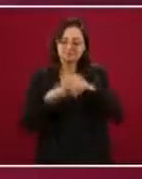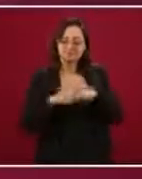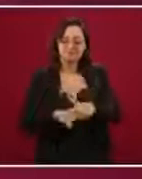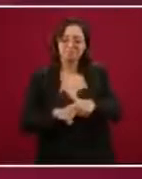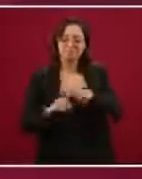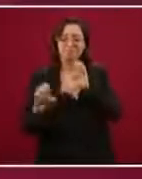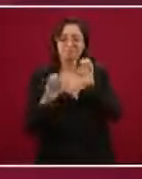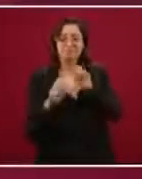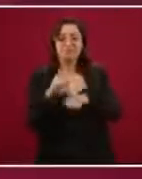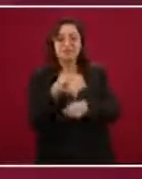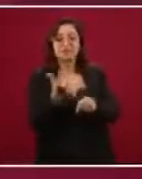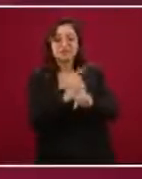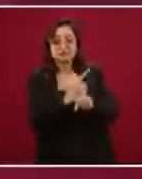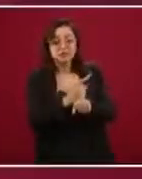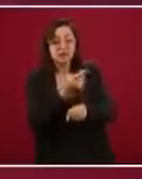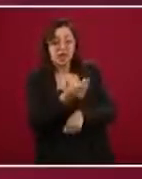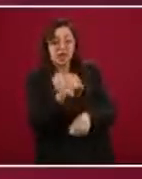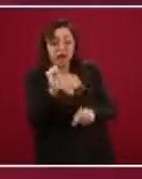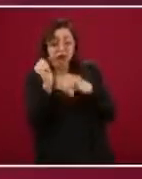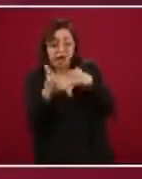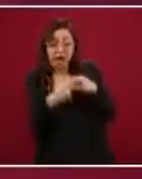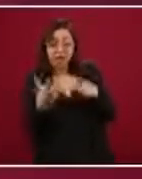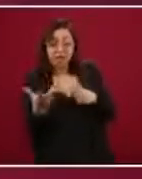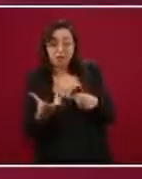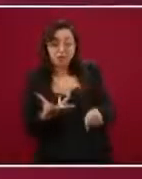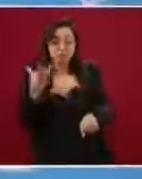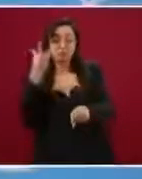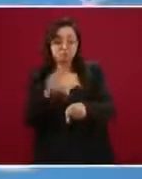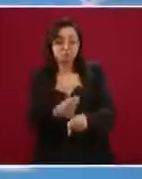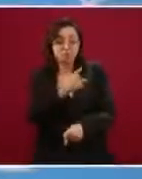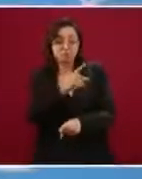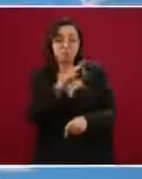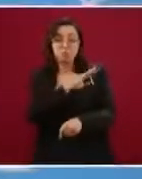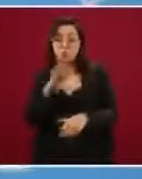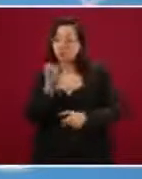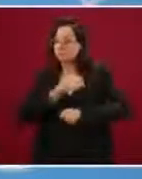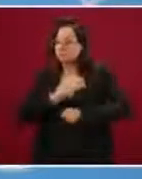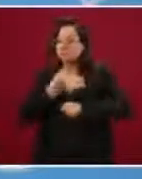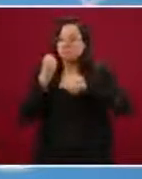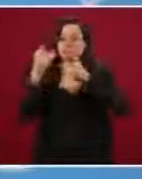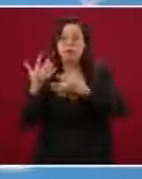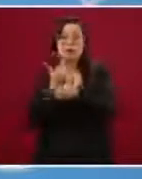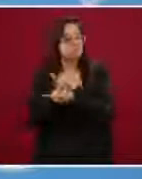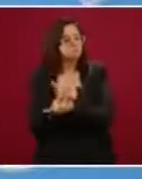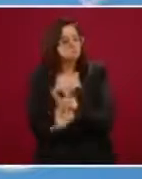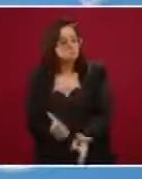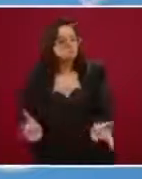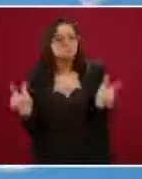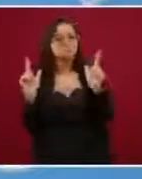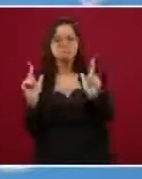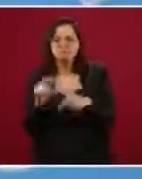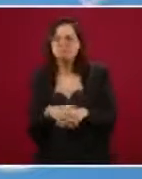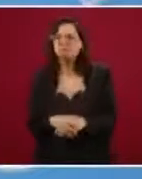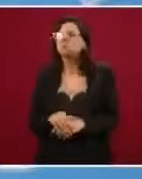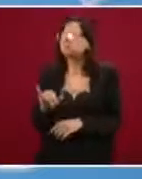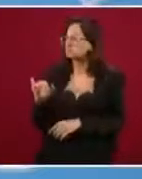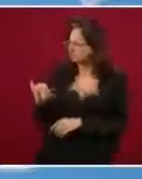¿tiene usted algo que decir? ¿Puede usted expresarlo con toda libertad? Sí, cómo no,